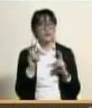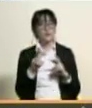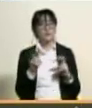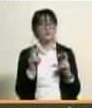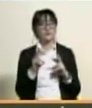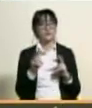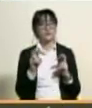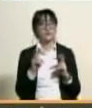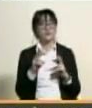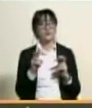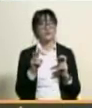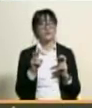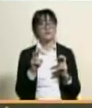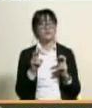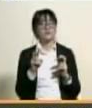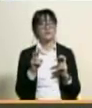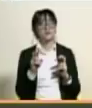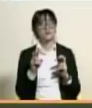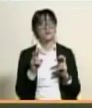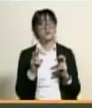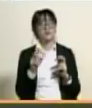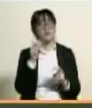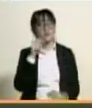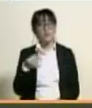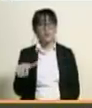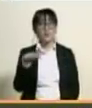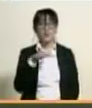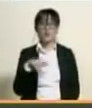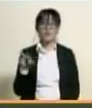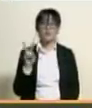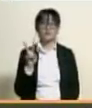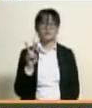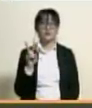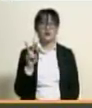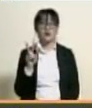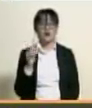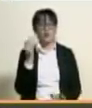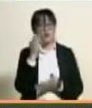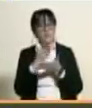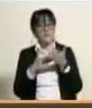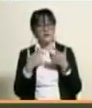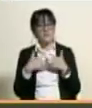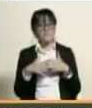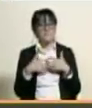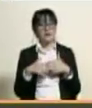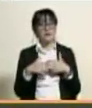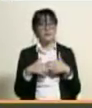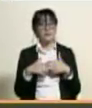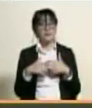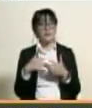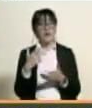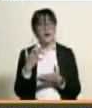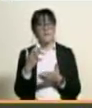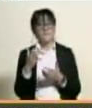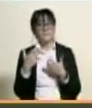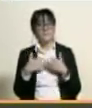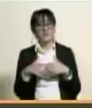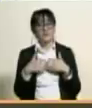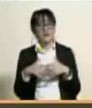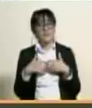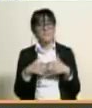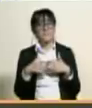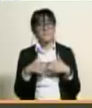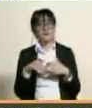queridos compatriotas, pueblo venezolano, que parte de estas empresas son empresas de maletín, lo que corrobora